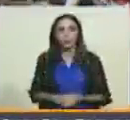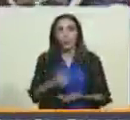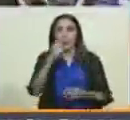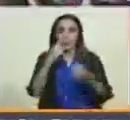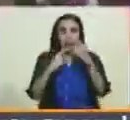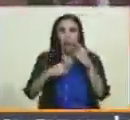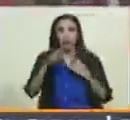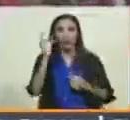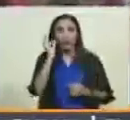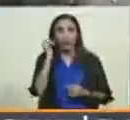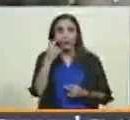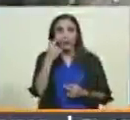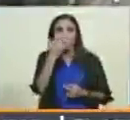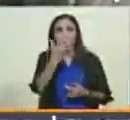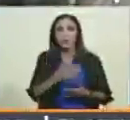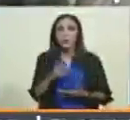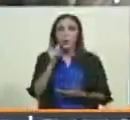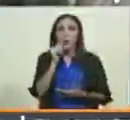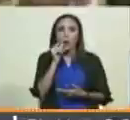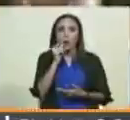hija.